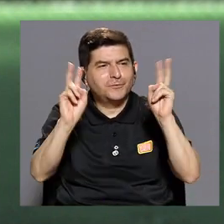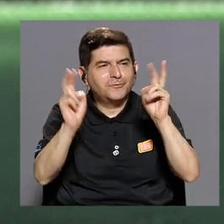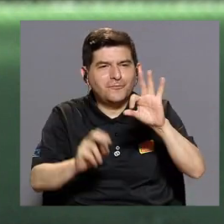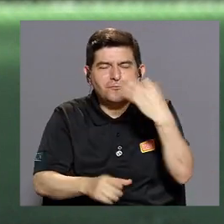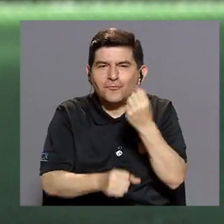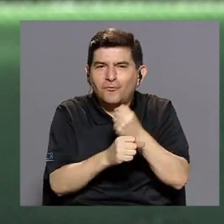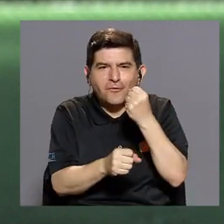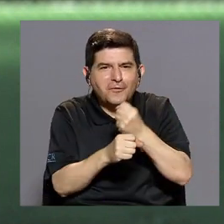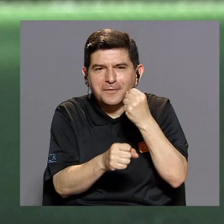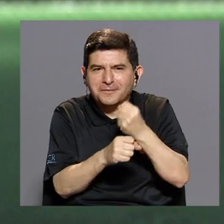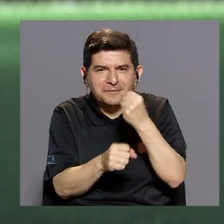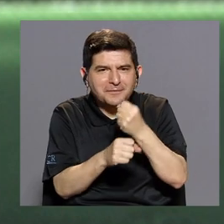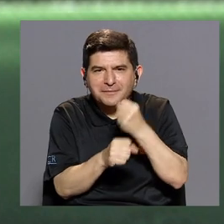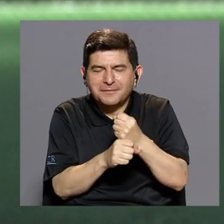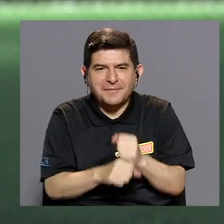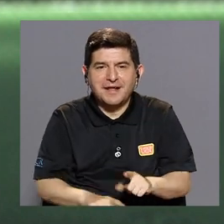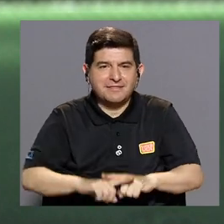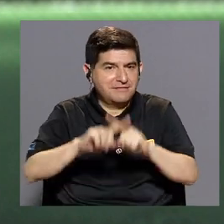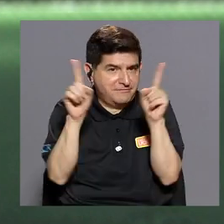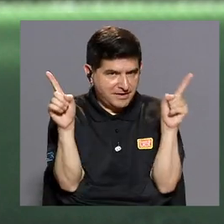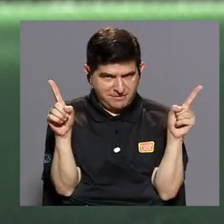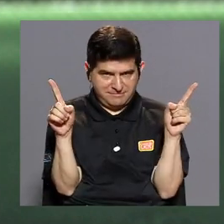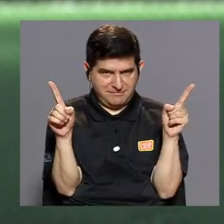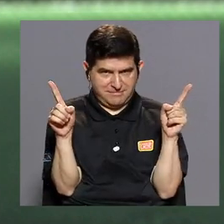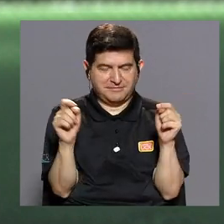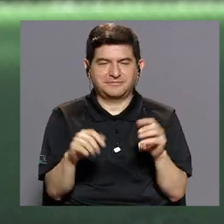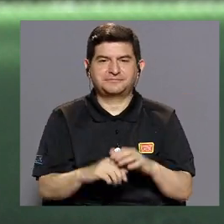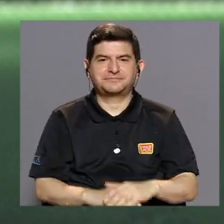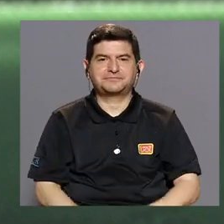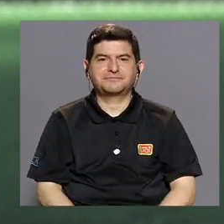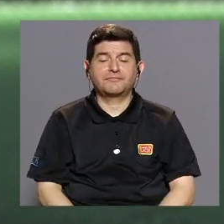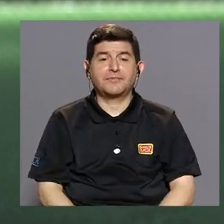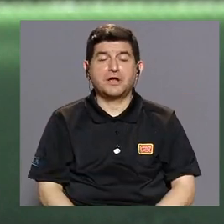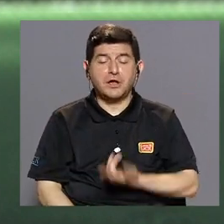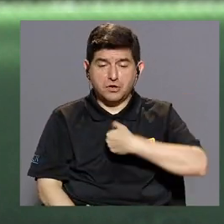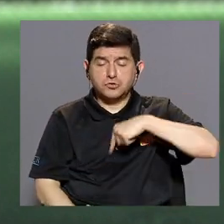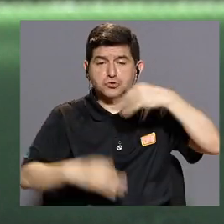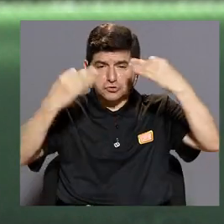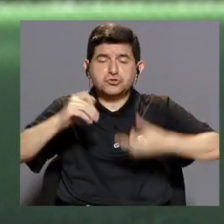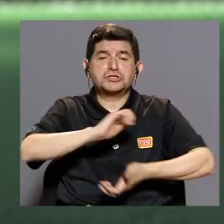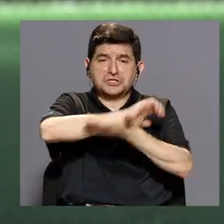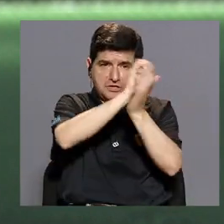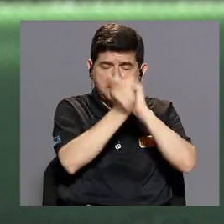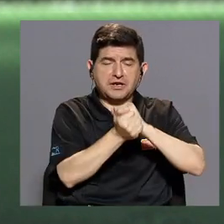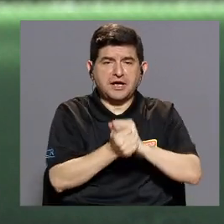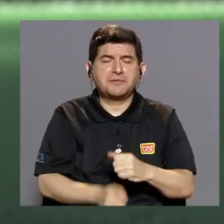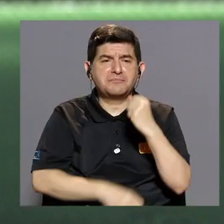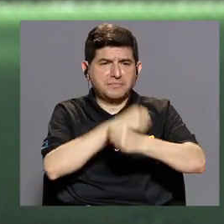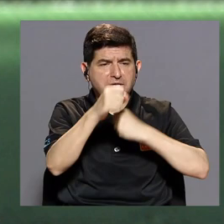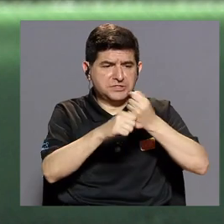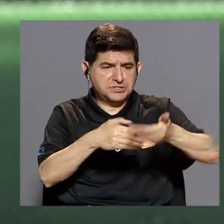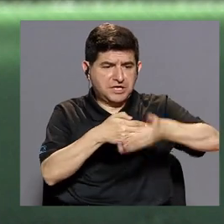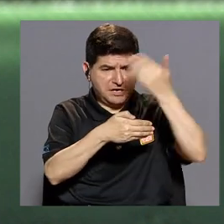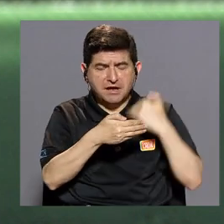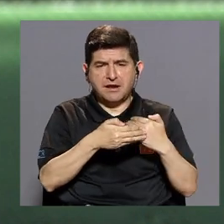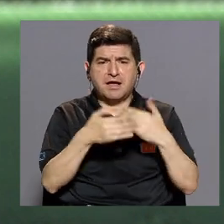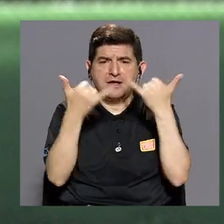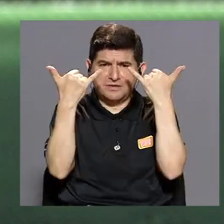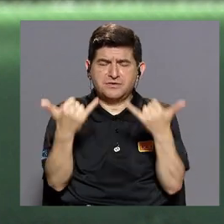su manera de trabajar es un poco diferente, ¿verdad? Hemos decidido hacer algunos cambios, ya desde el año pasado hemos